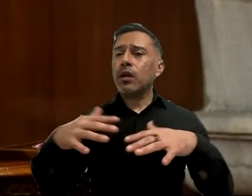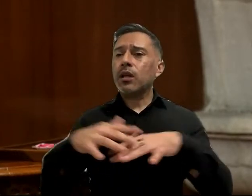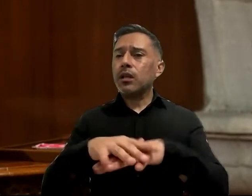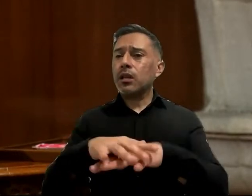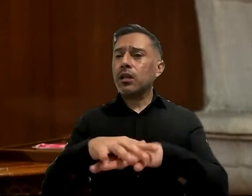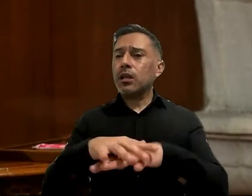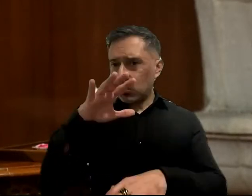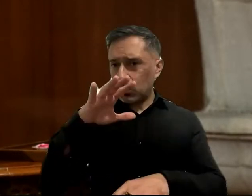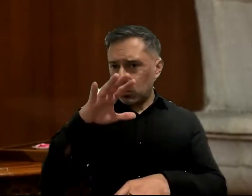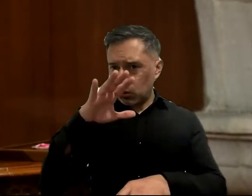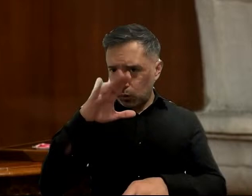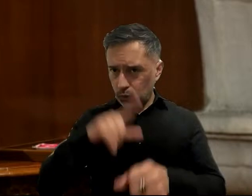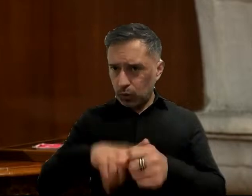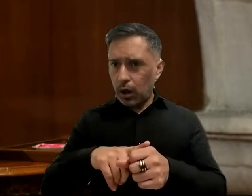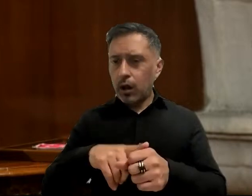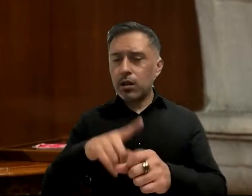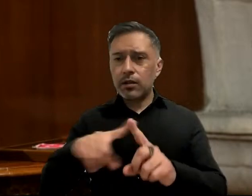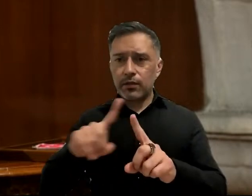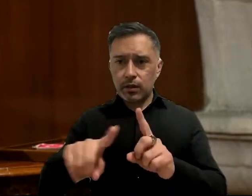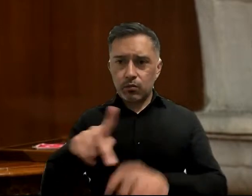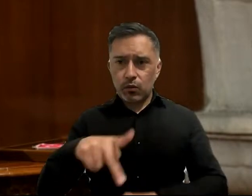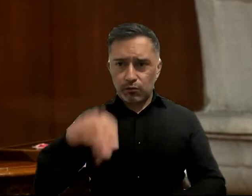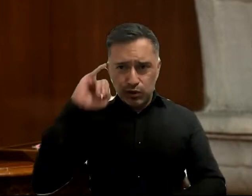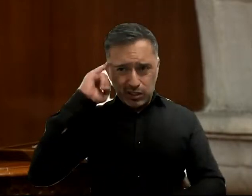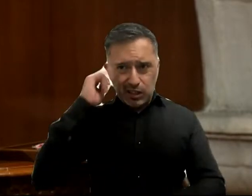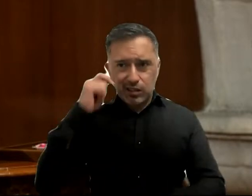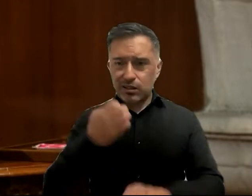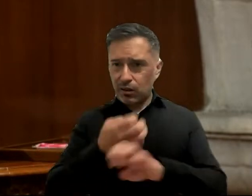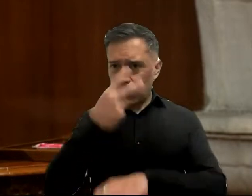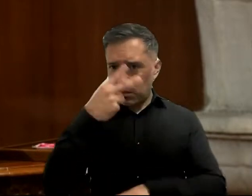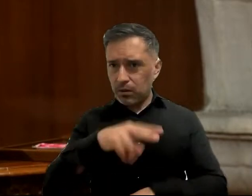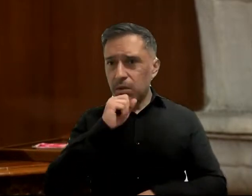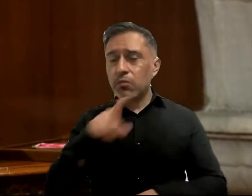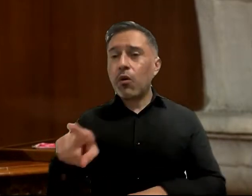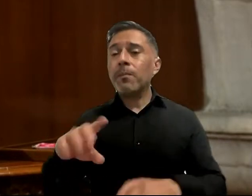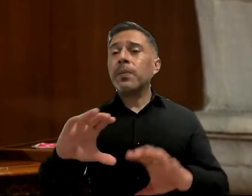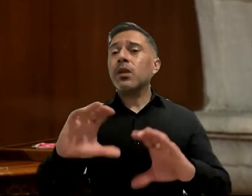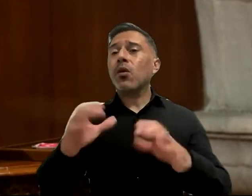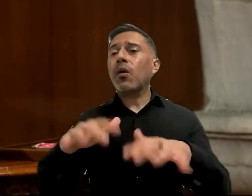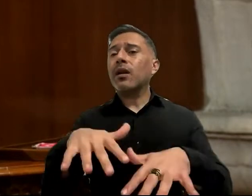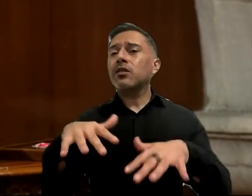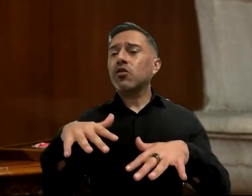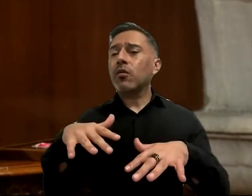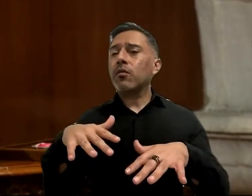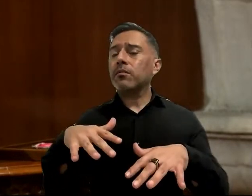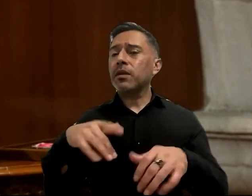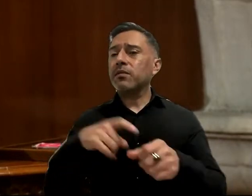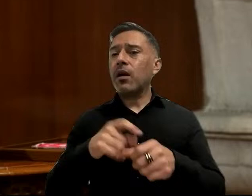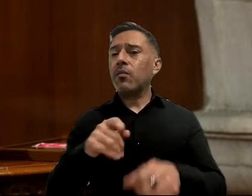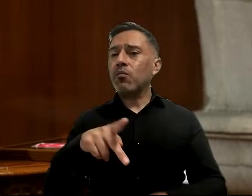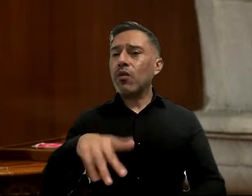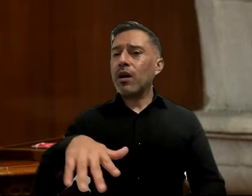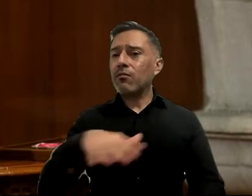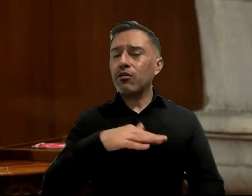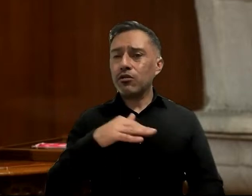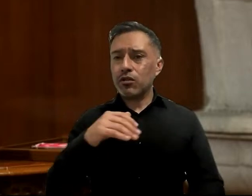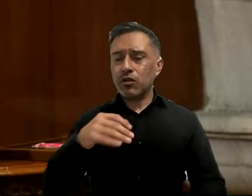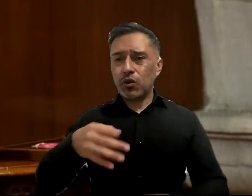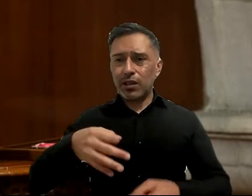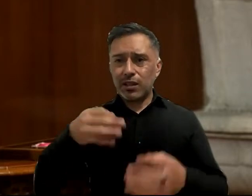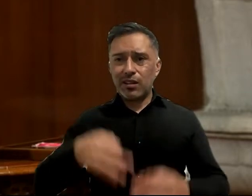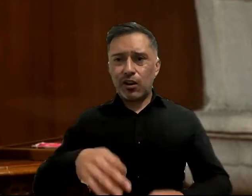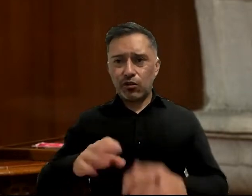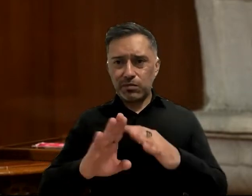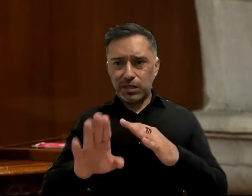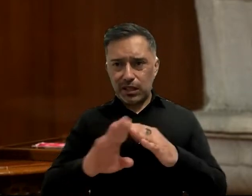del Estado de México y a los integrantes del Congreso Permanente Interamericano de Pueblos Originarios y Migrantes,